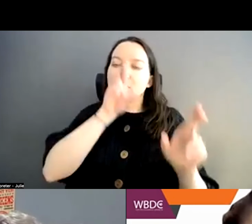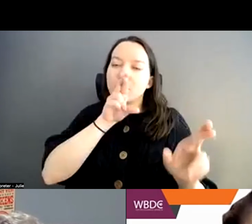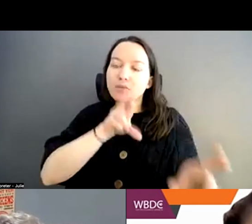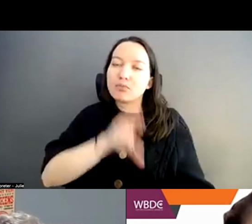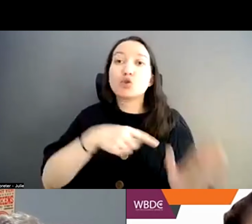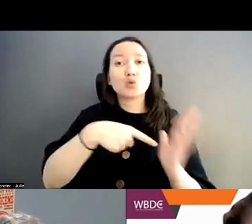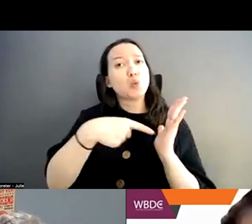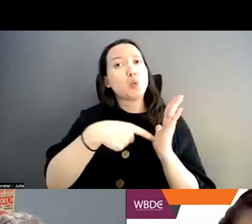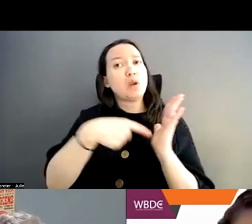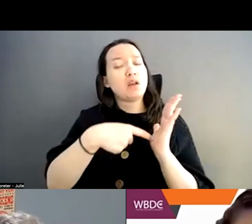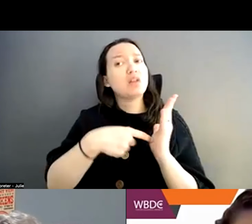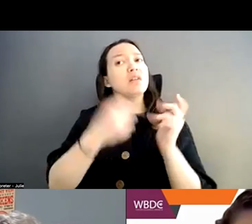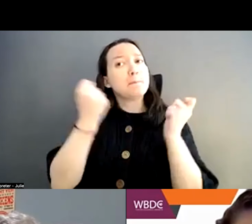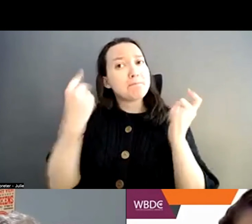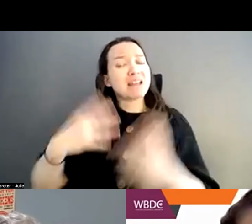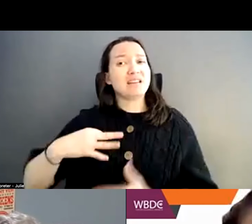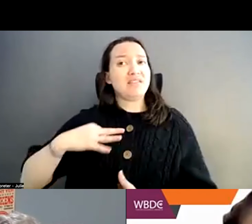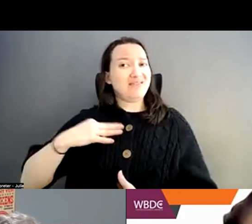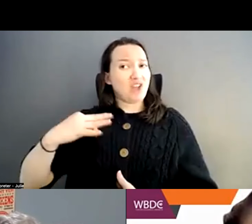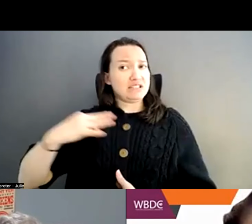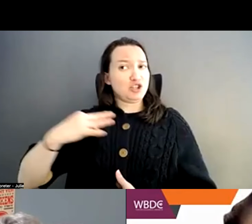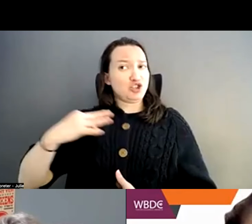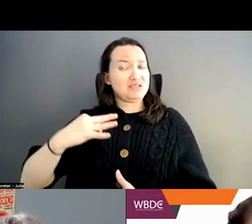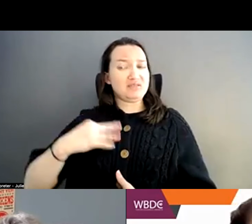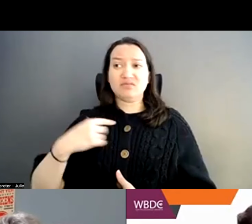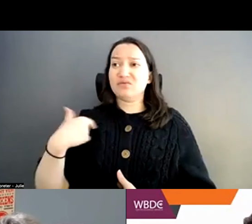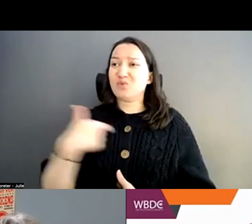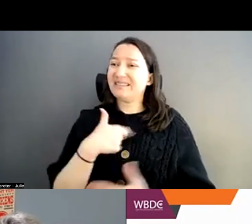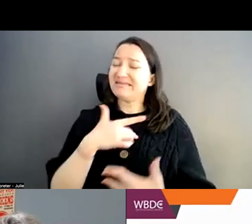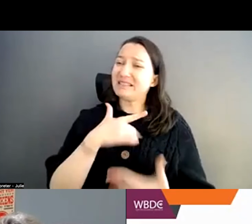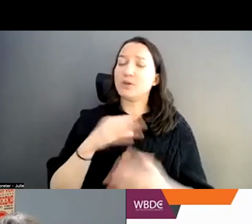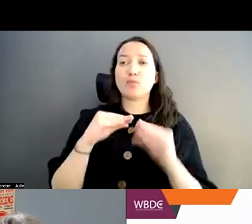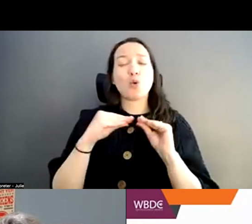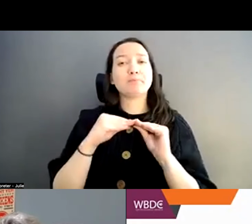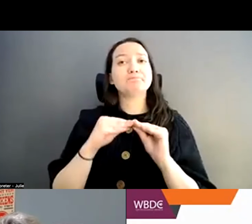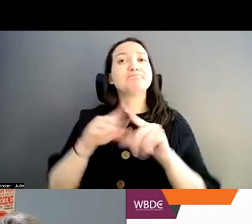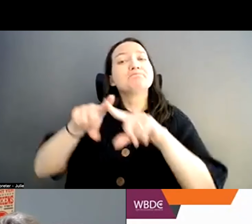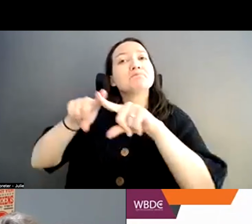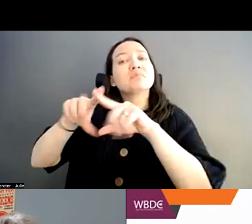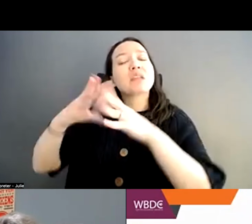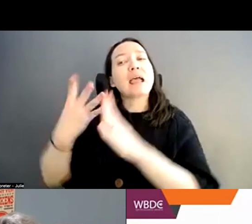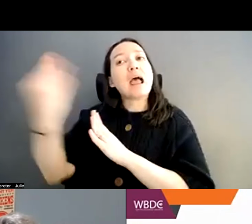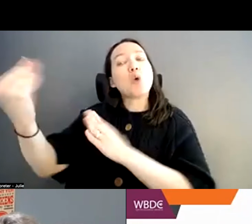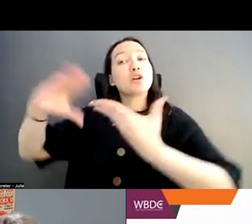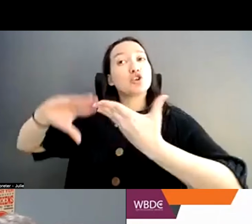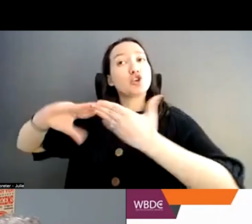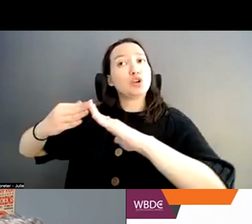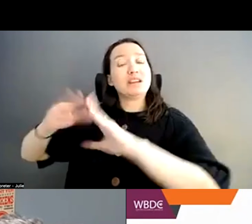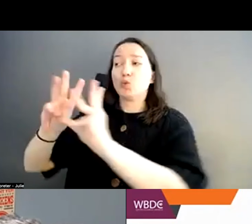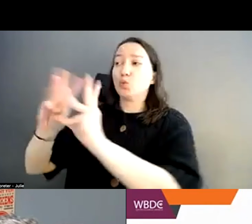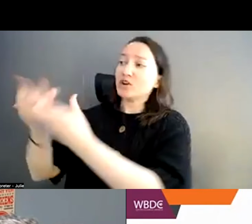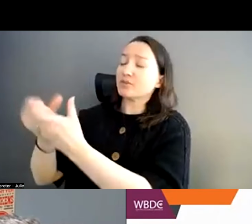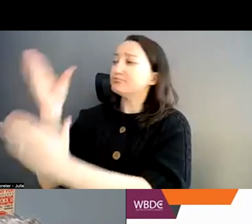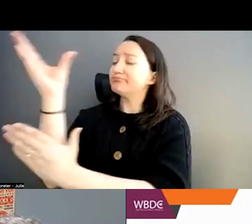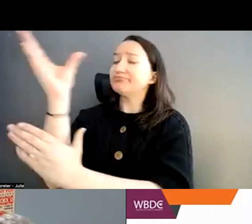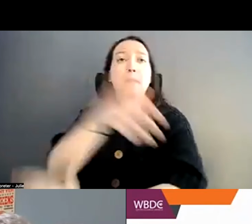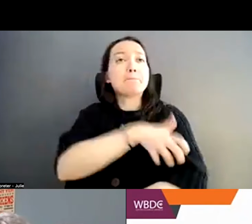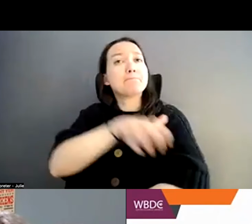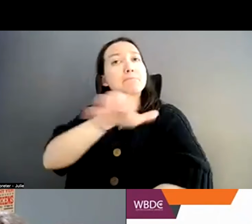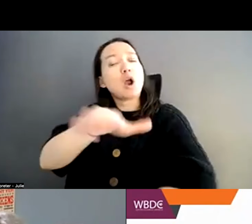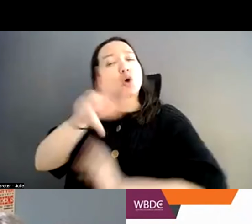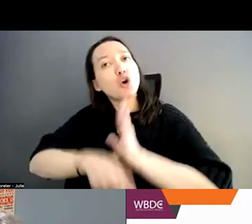tener muchos reportes que van a tener que hacer y tenemos muchos voluntarios, pero debido a que estamos haciendo más talleres